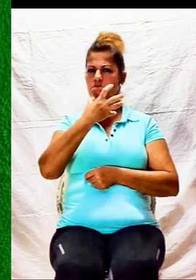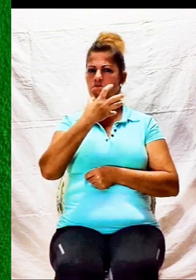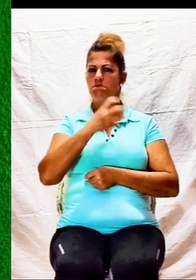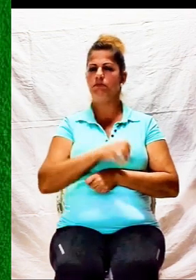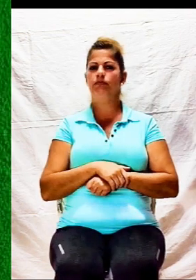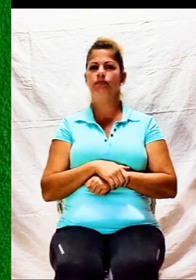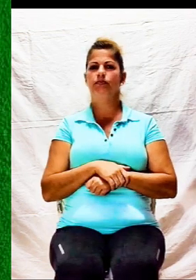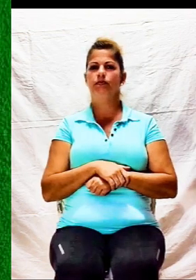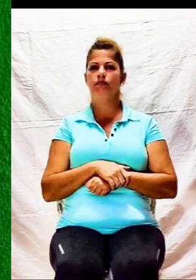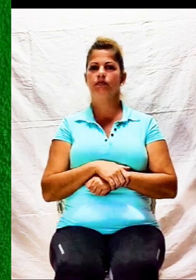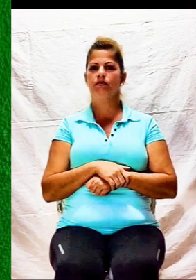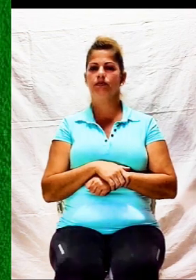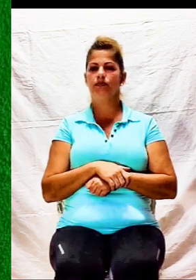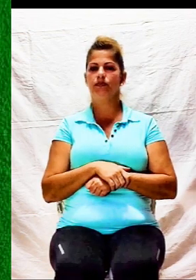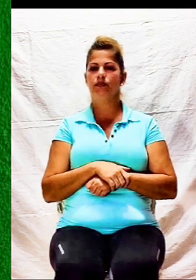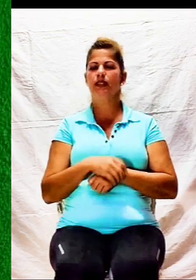resentimiento?